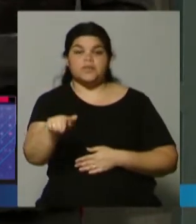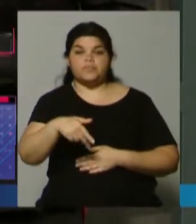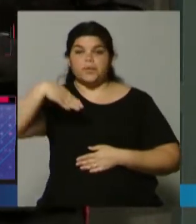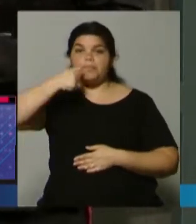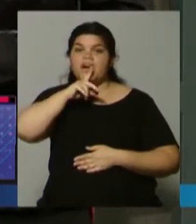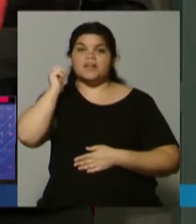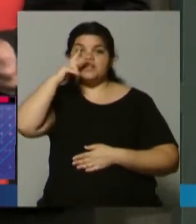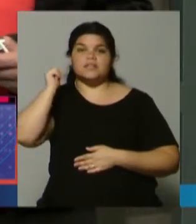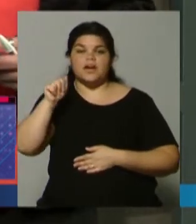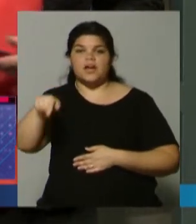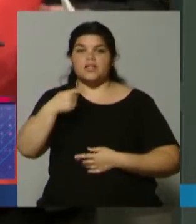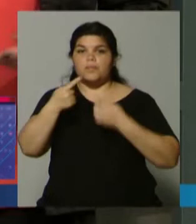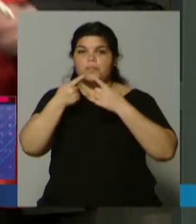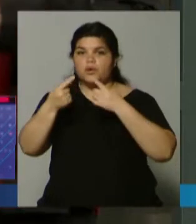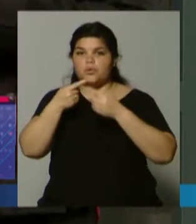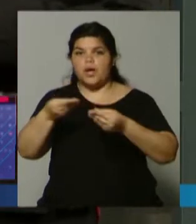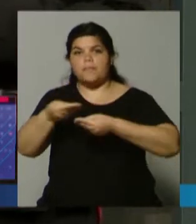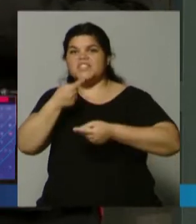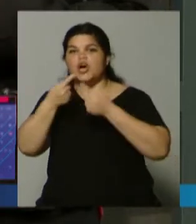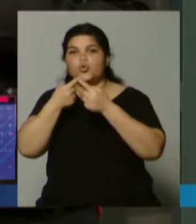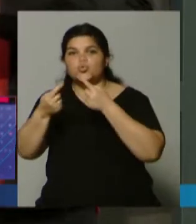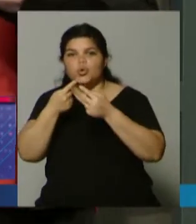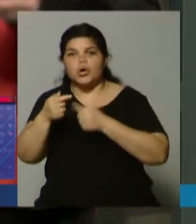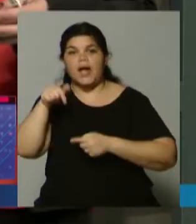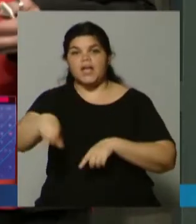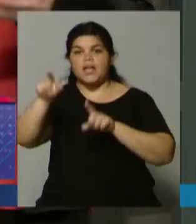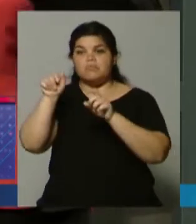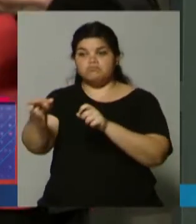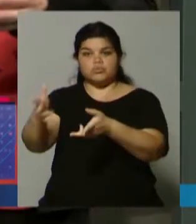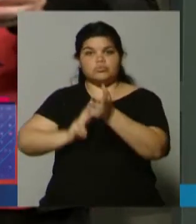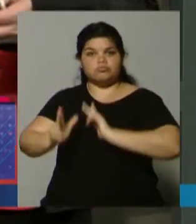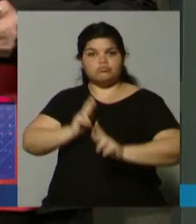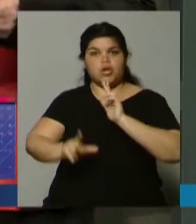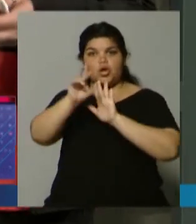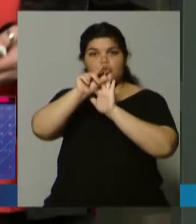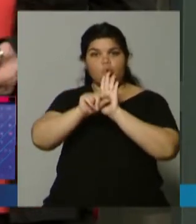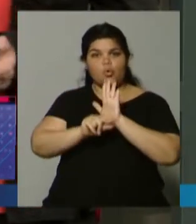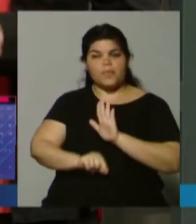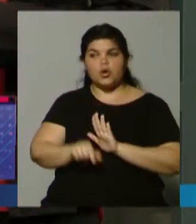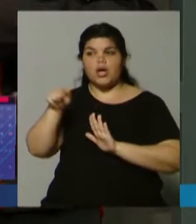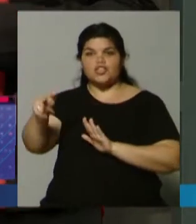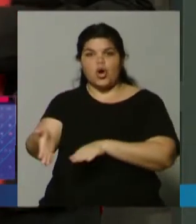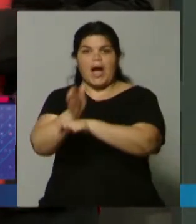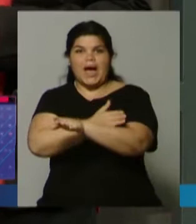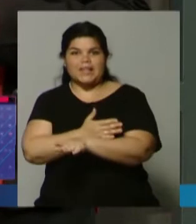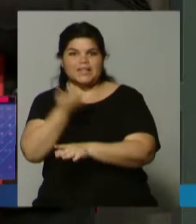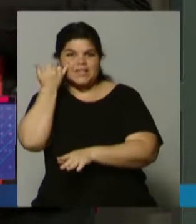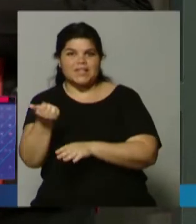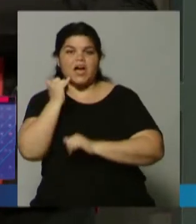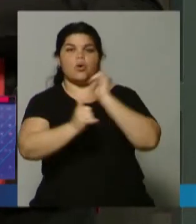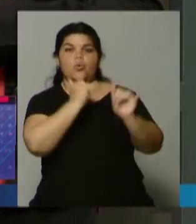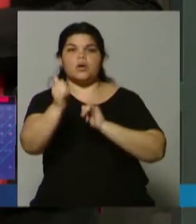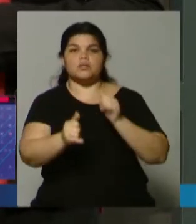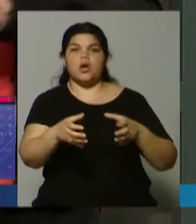de Realeda La Torre, la consultora, hablando justamente de los números que de alguna manera ya habían anticipado una diferencia entre el